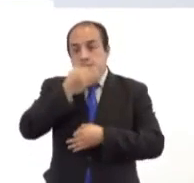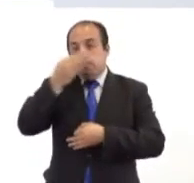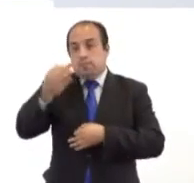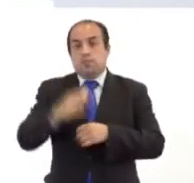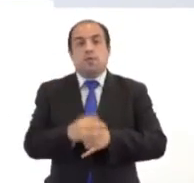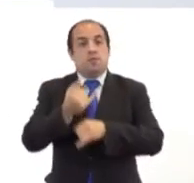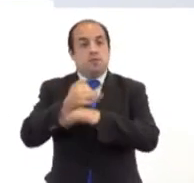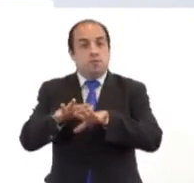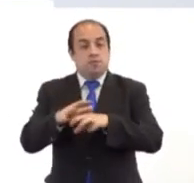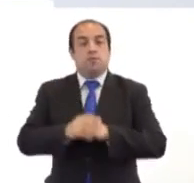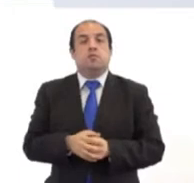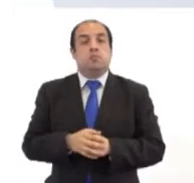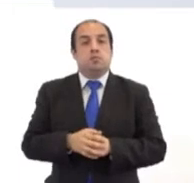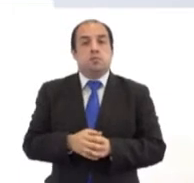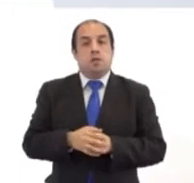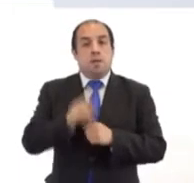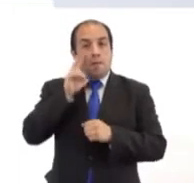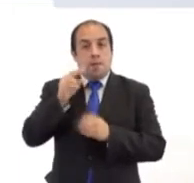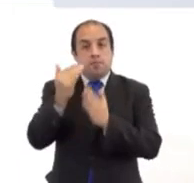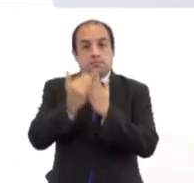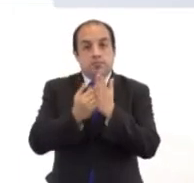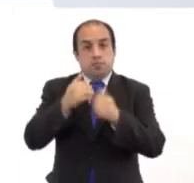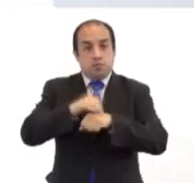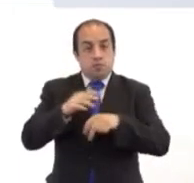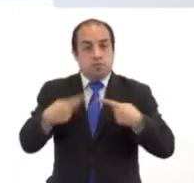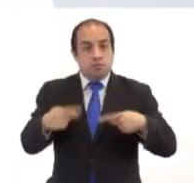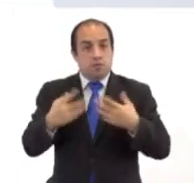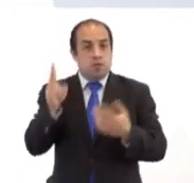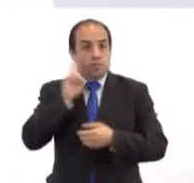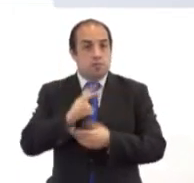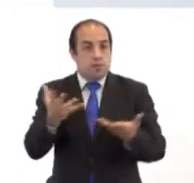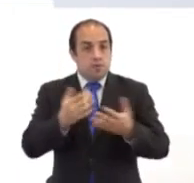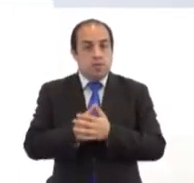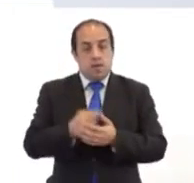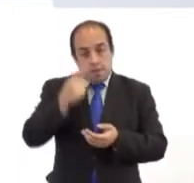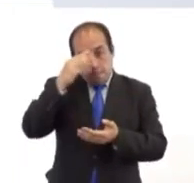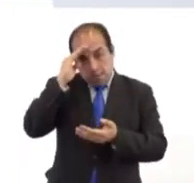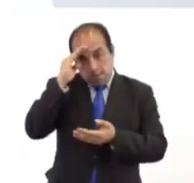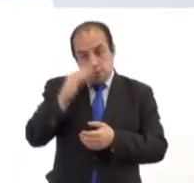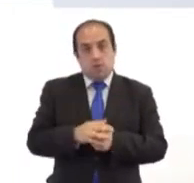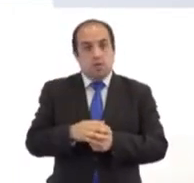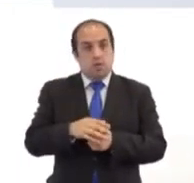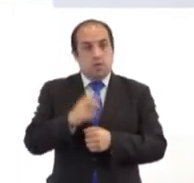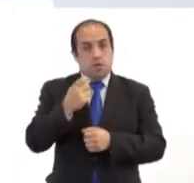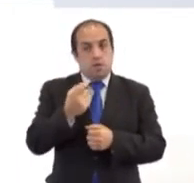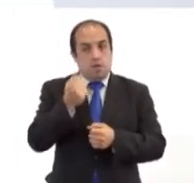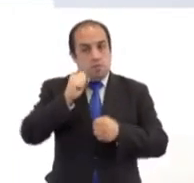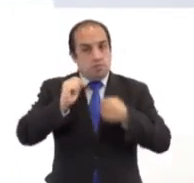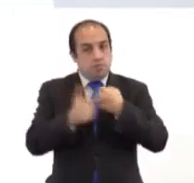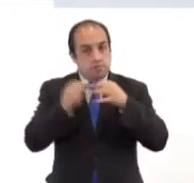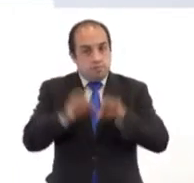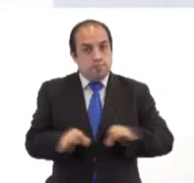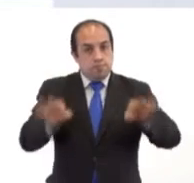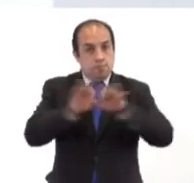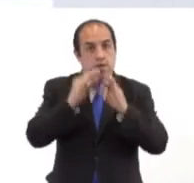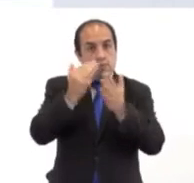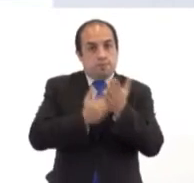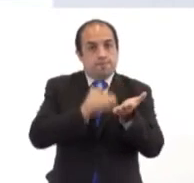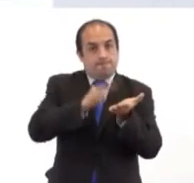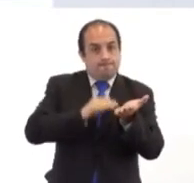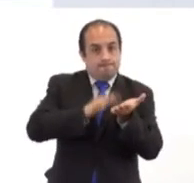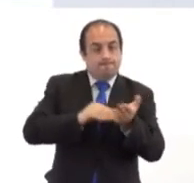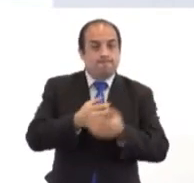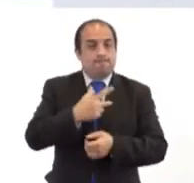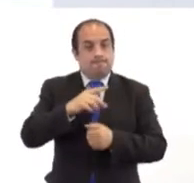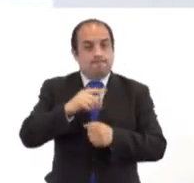CISBER, hemos visto una reducción del número de personas que se hacen la prueba. Creemos que una parte importante tiene que ver con reducción de la demanda, menos